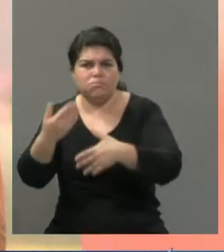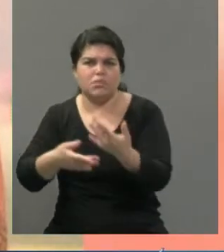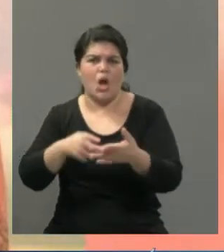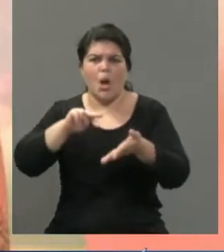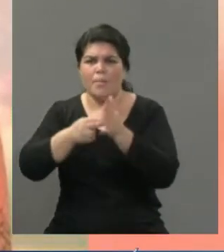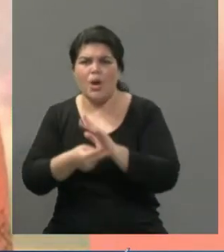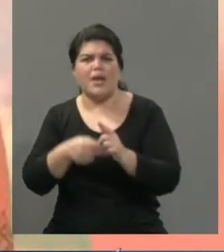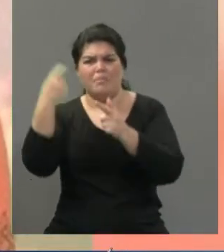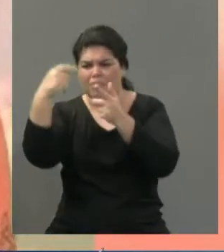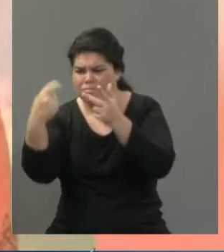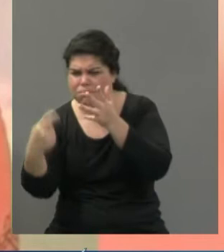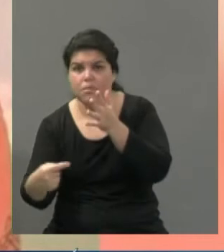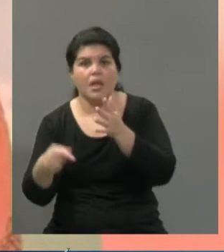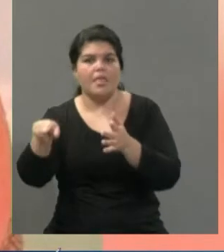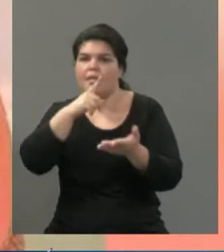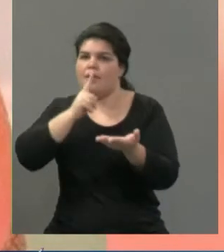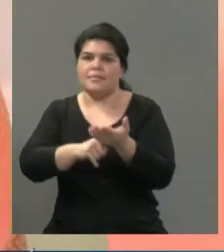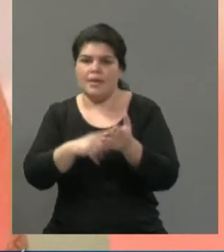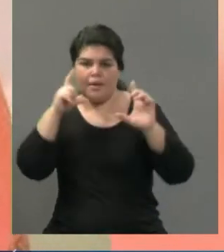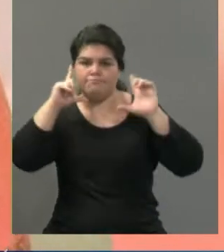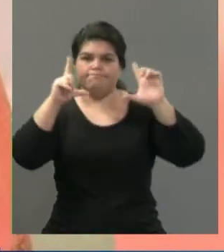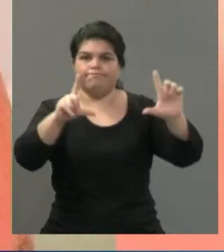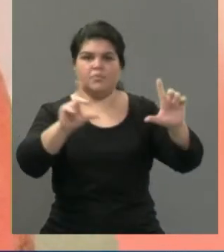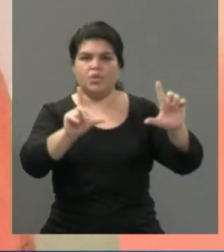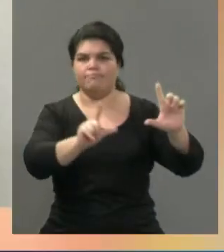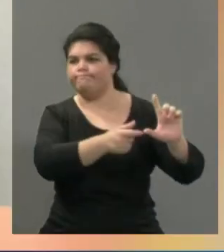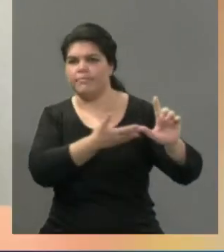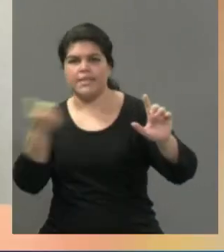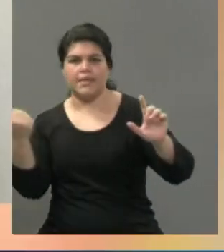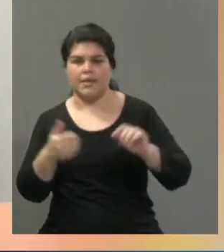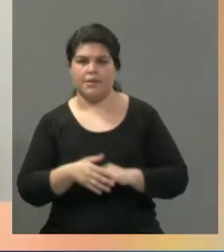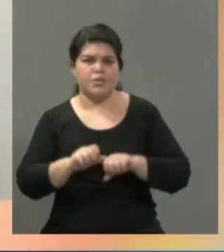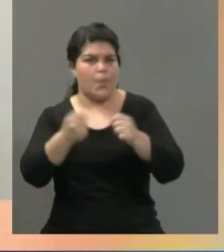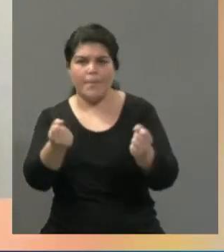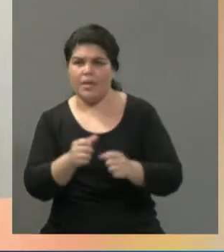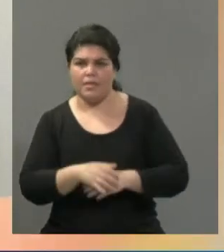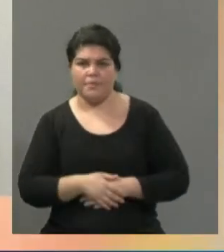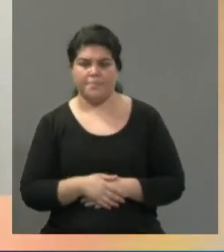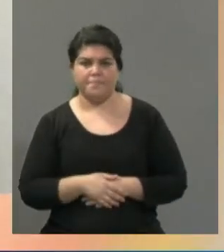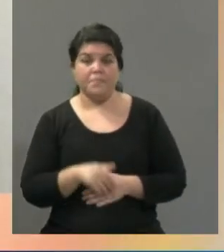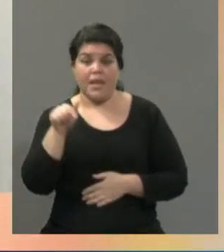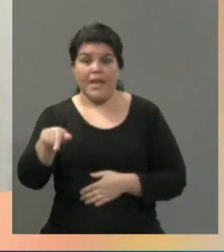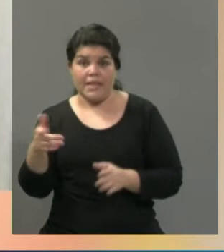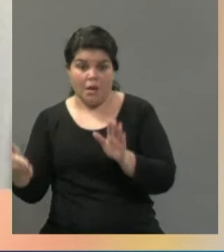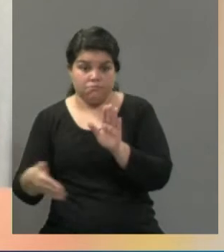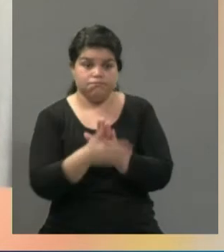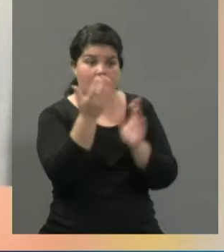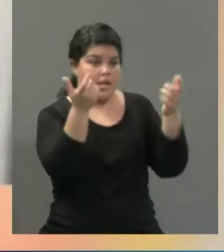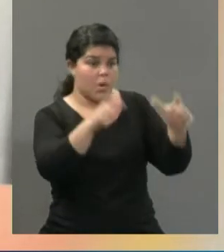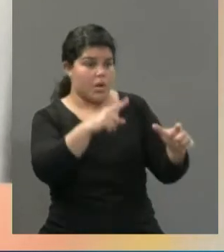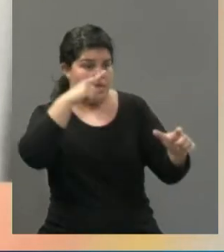que, pensando en la mejoría o en la forma de ayudar a su sector, el gremio actoral, se reunió con el presidente y fue